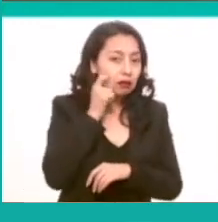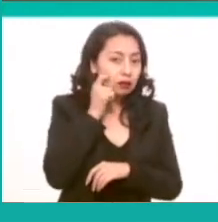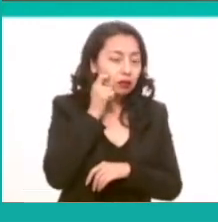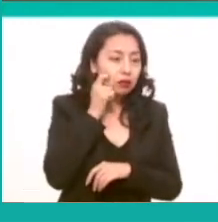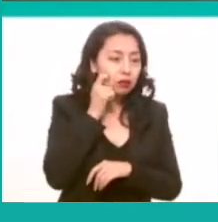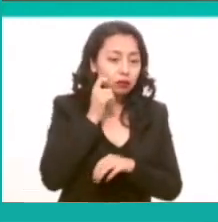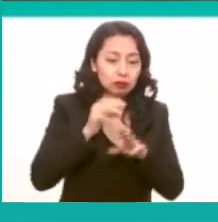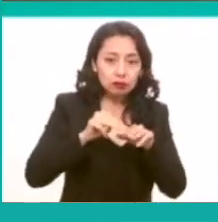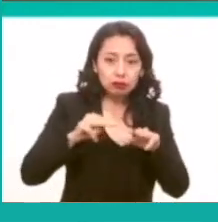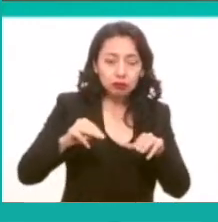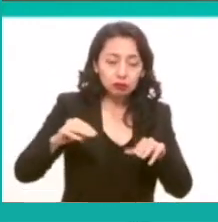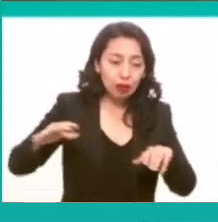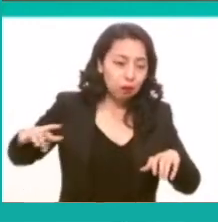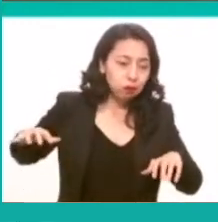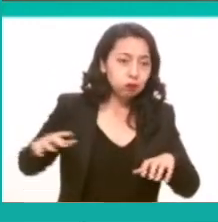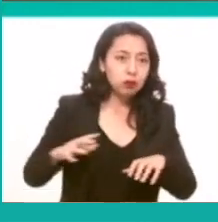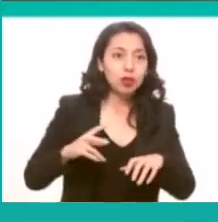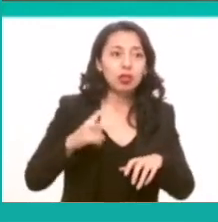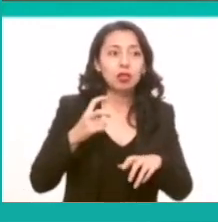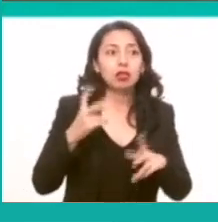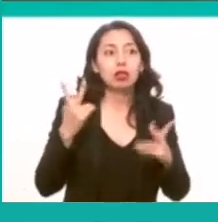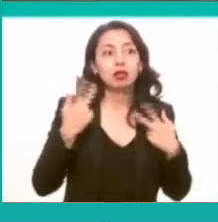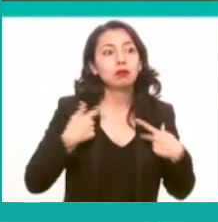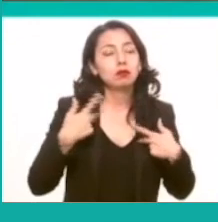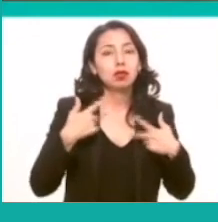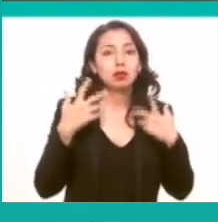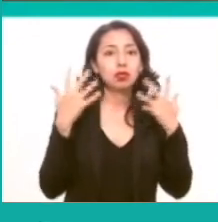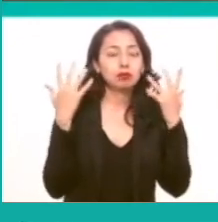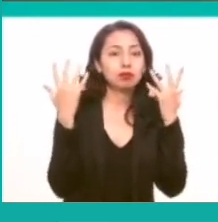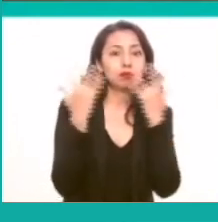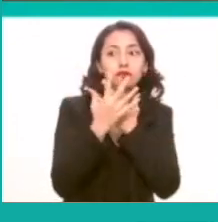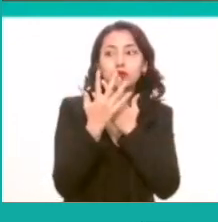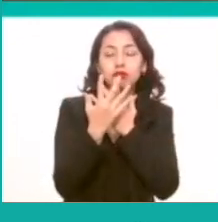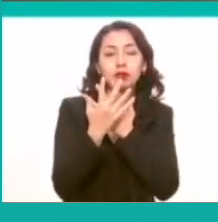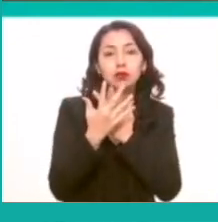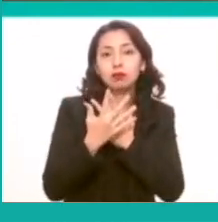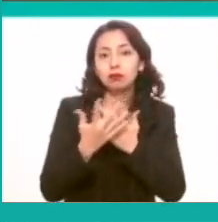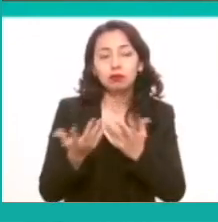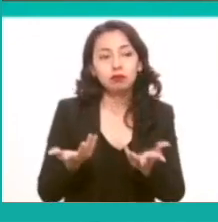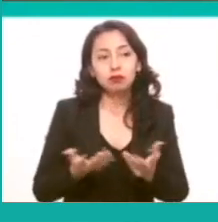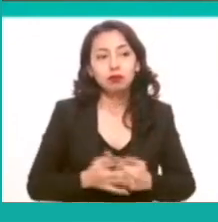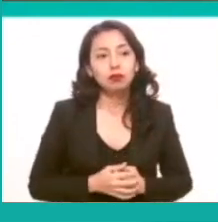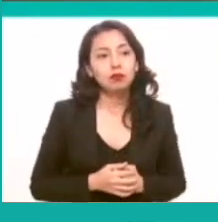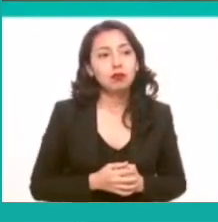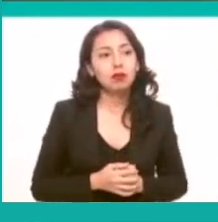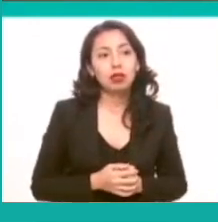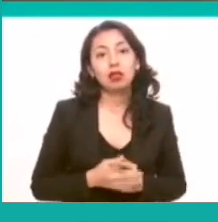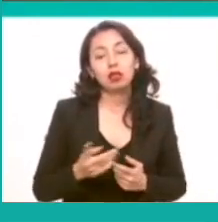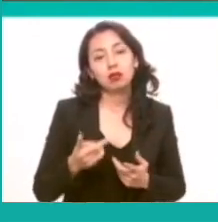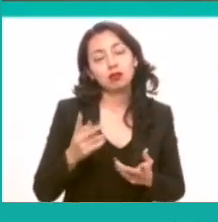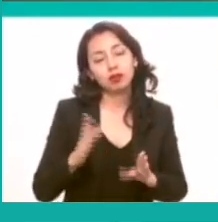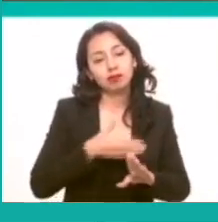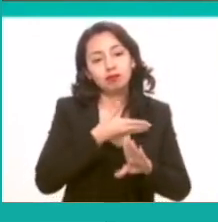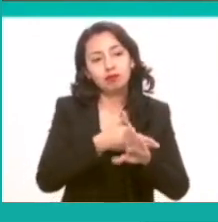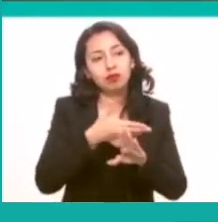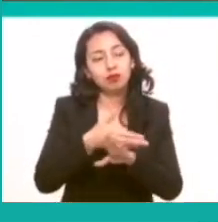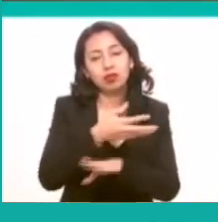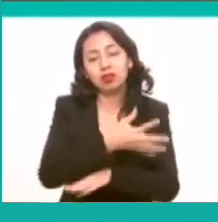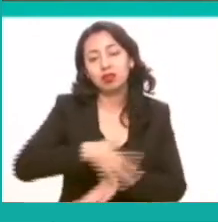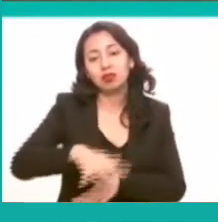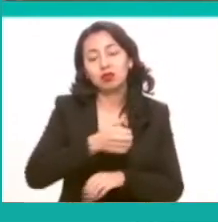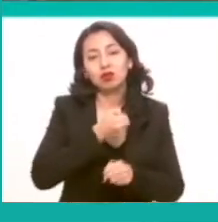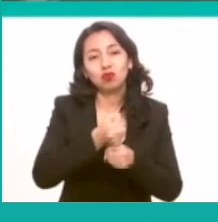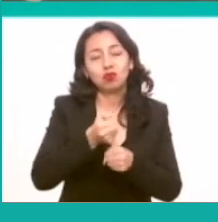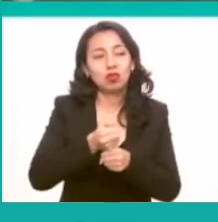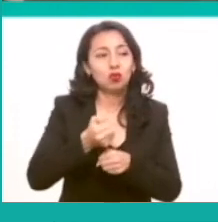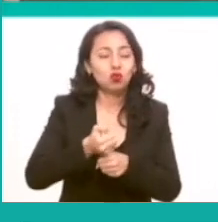cual pues desafortunadamente tomó desprevenida a toda la población y aumentó los estragos de su impacto y